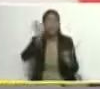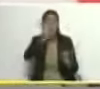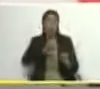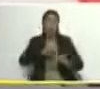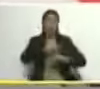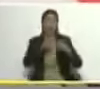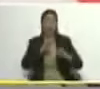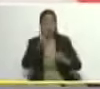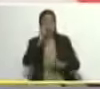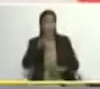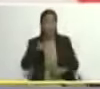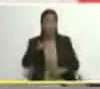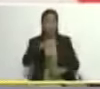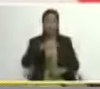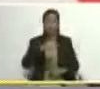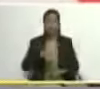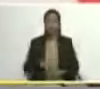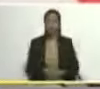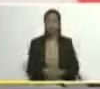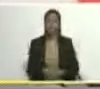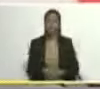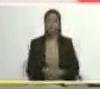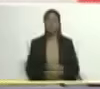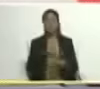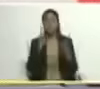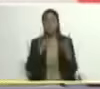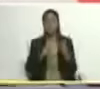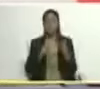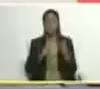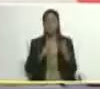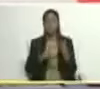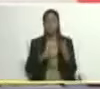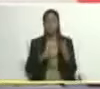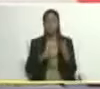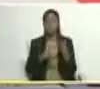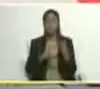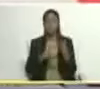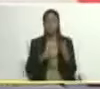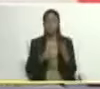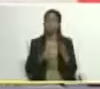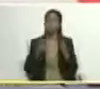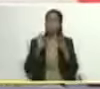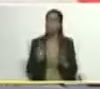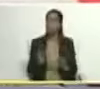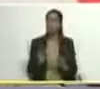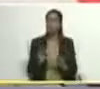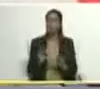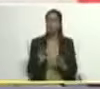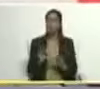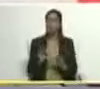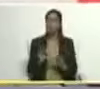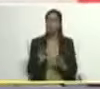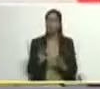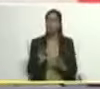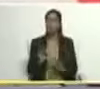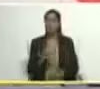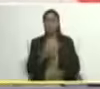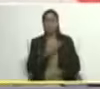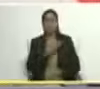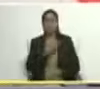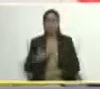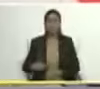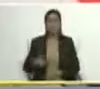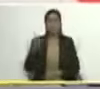los pueblos. En cuarto lugar, en definitiva, presidente Arce, lo digo por Bolivia, que